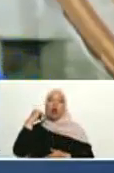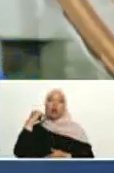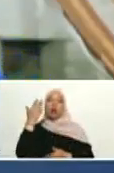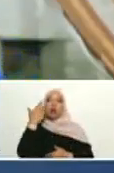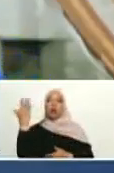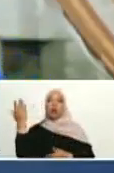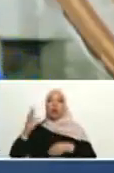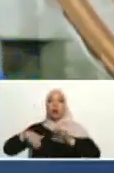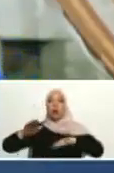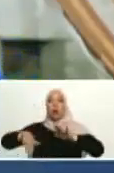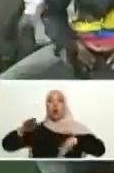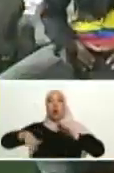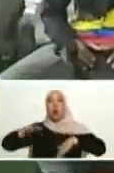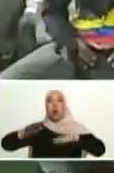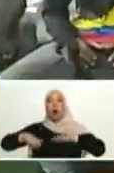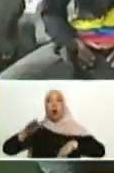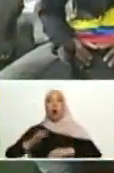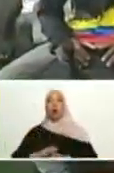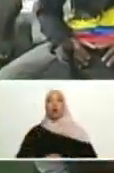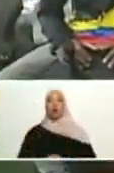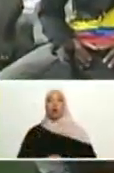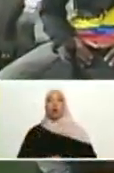la conga, Kleiber.